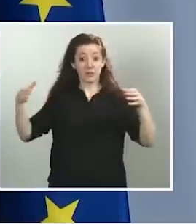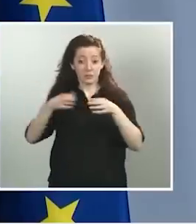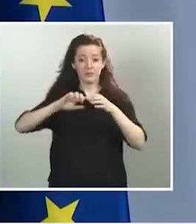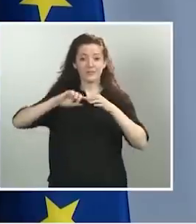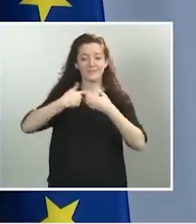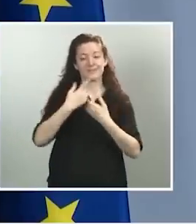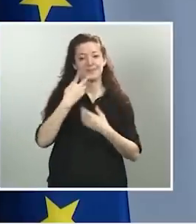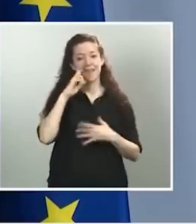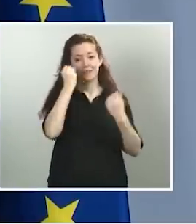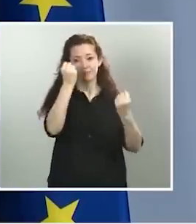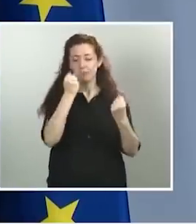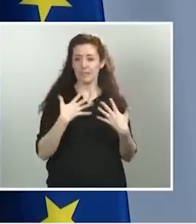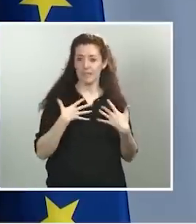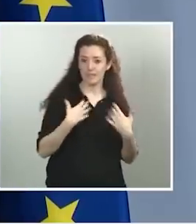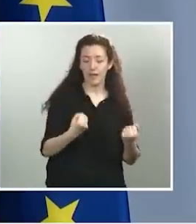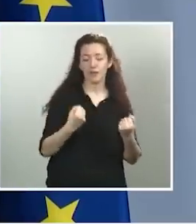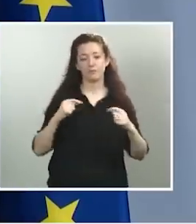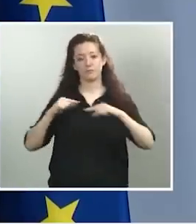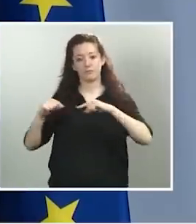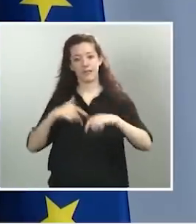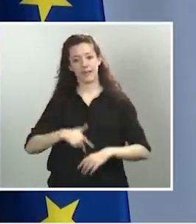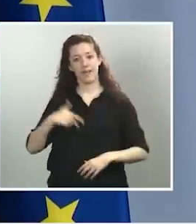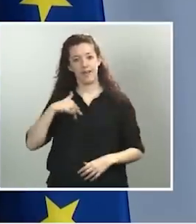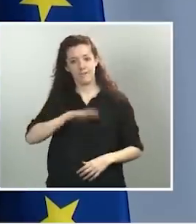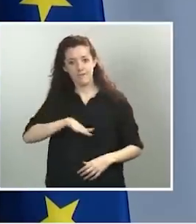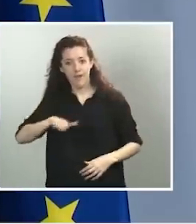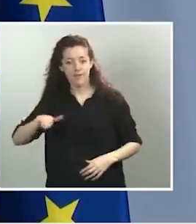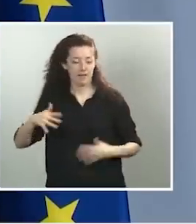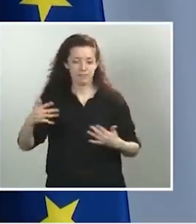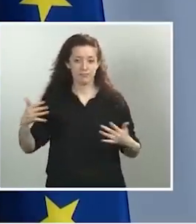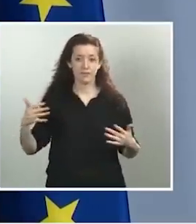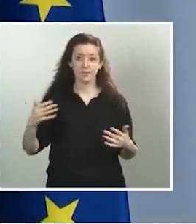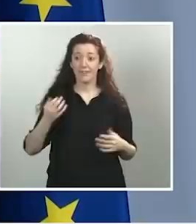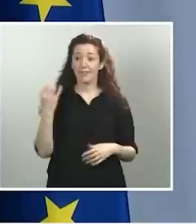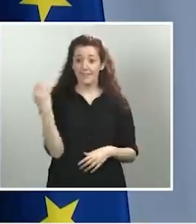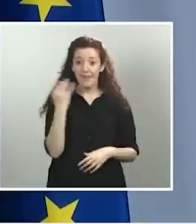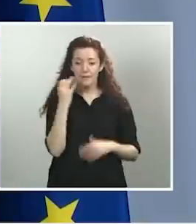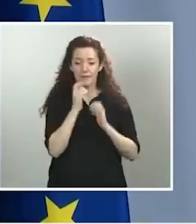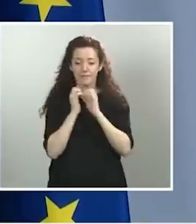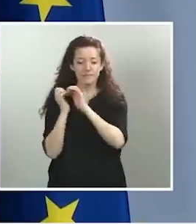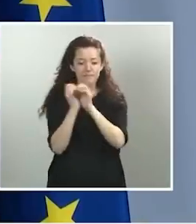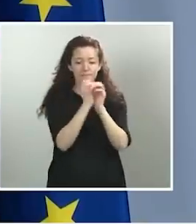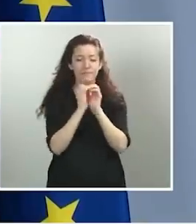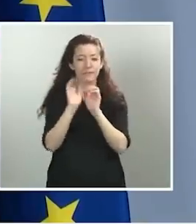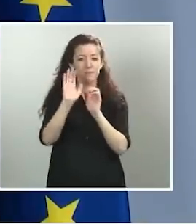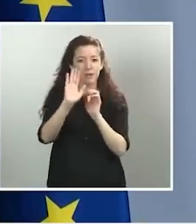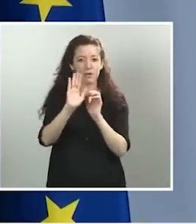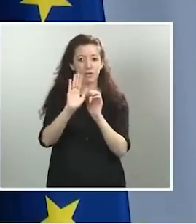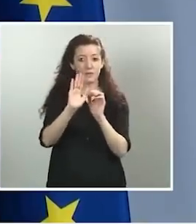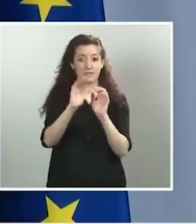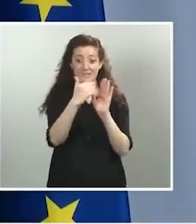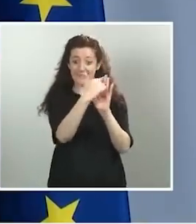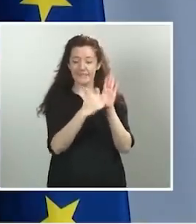si ha culminado la investigación que dijo iba a abrir sobre aquellos